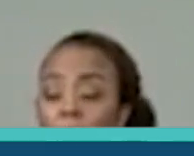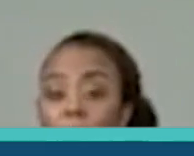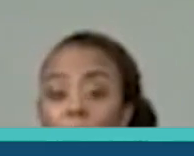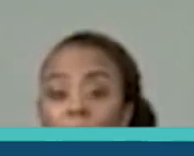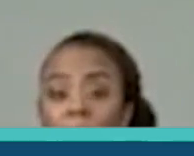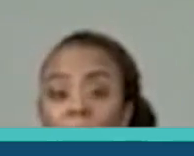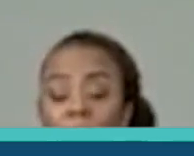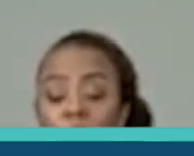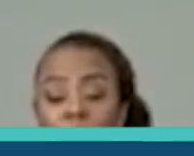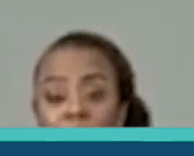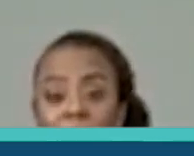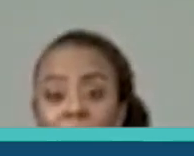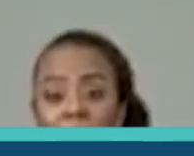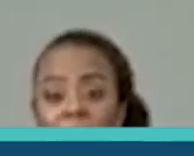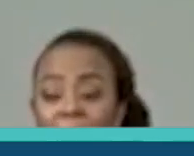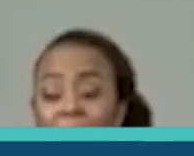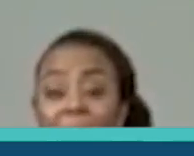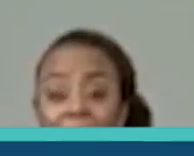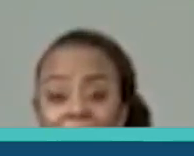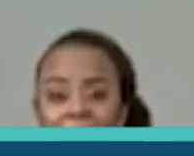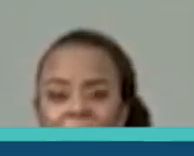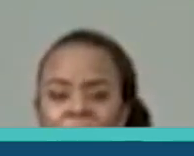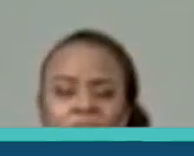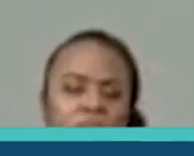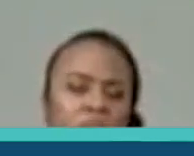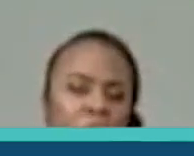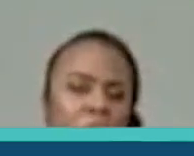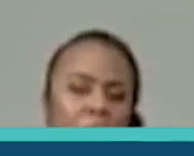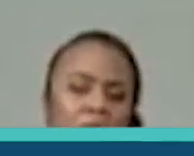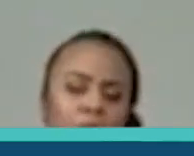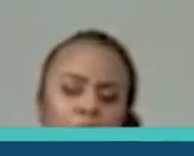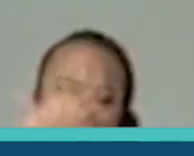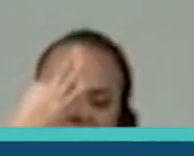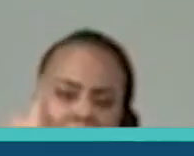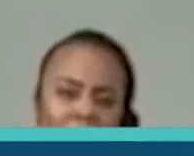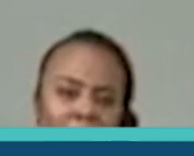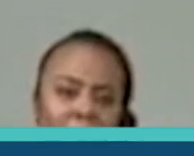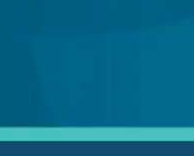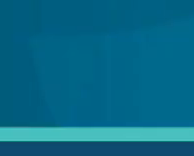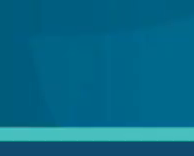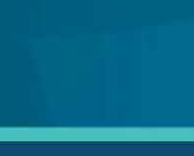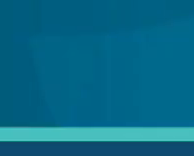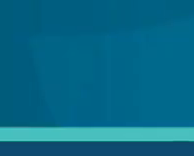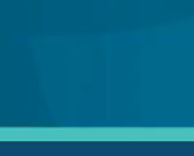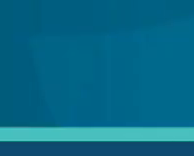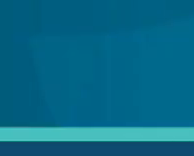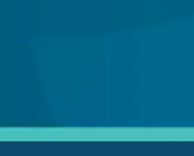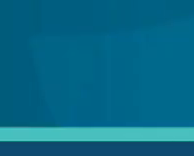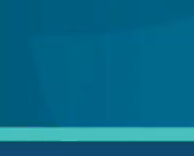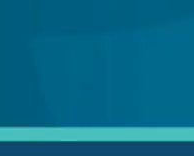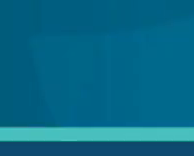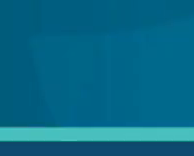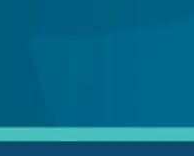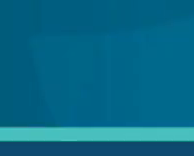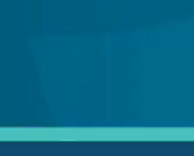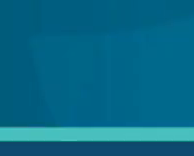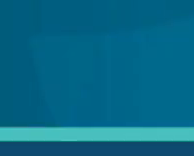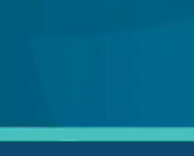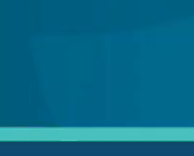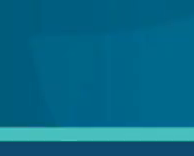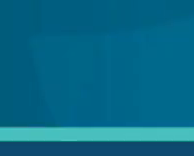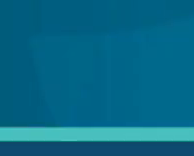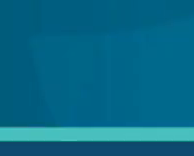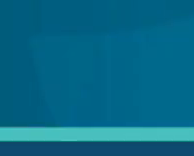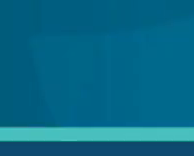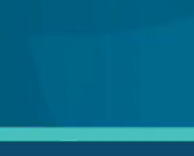un volumen de 10,253 menciones alrededor de los candidatos políticos, donde se destacan los primeros lugares de la